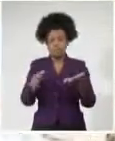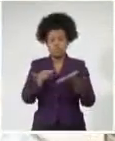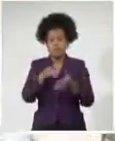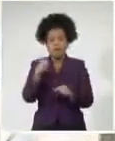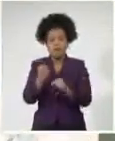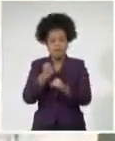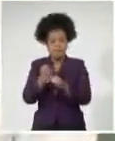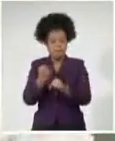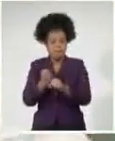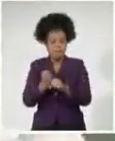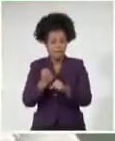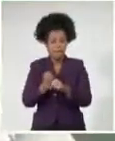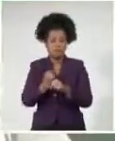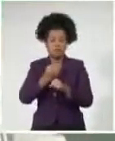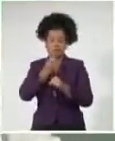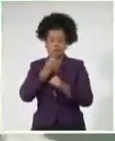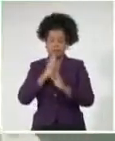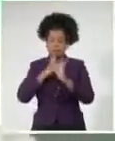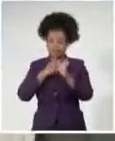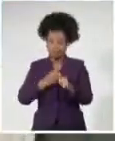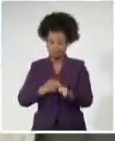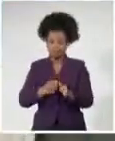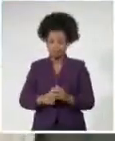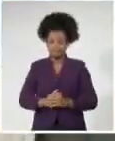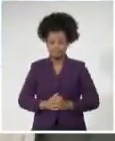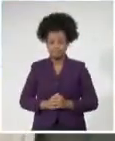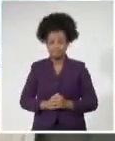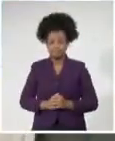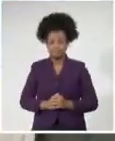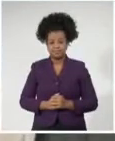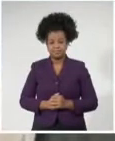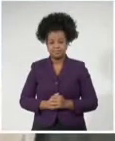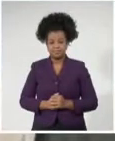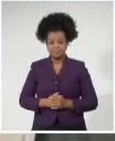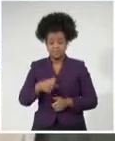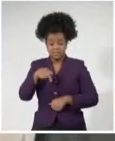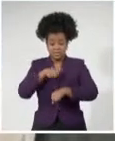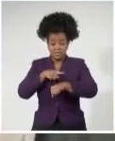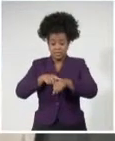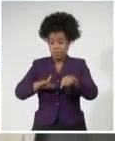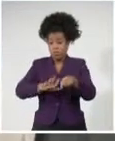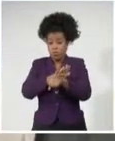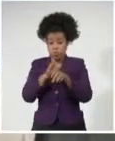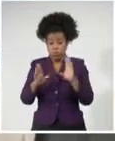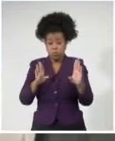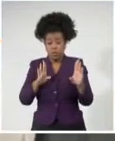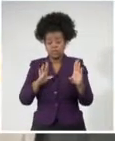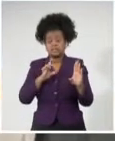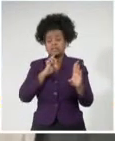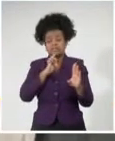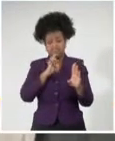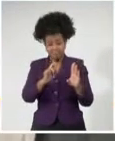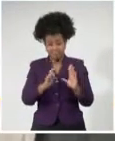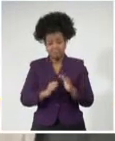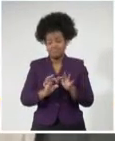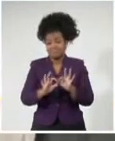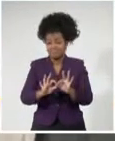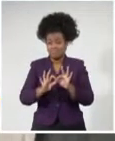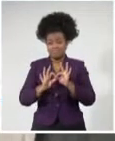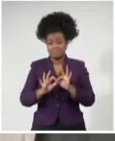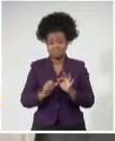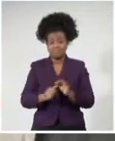plena realización de la dignidad humana. Vivimos aún tiempos inciertos y difíciles a causa de la pandemia. Son